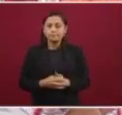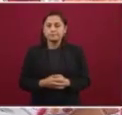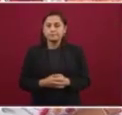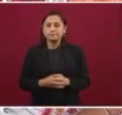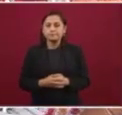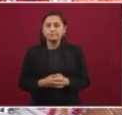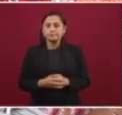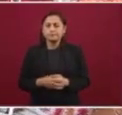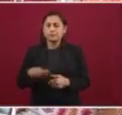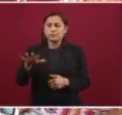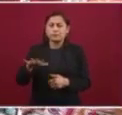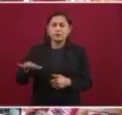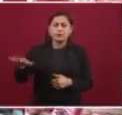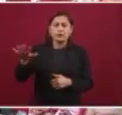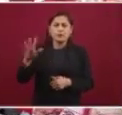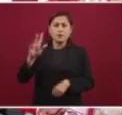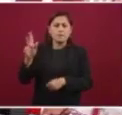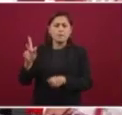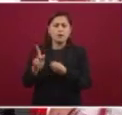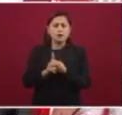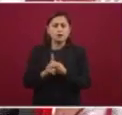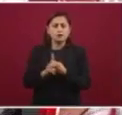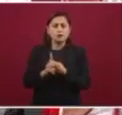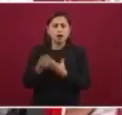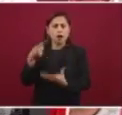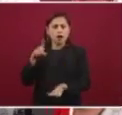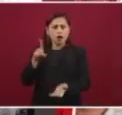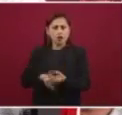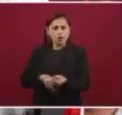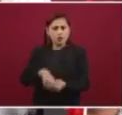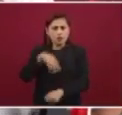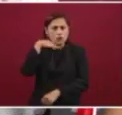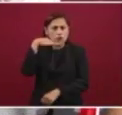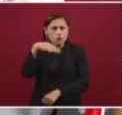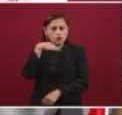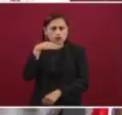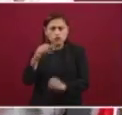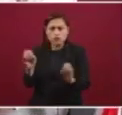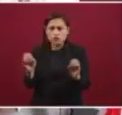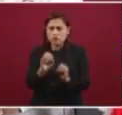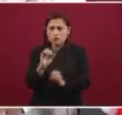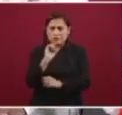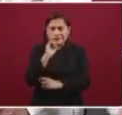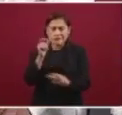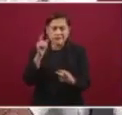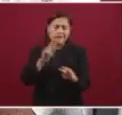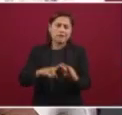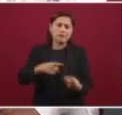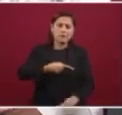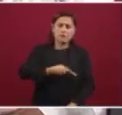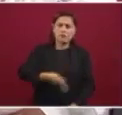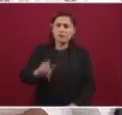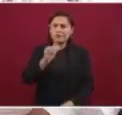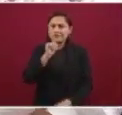por no tener corrupción y no tener pobreza y tener bienestar,